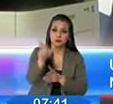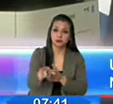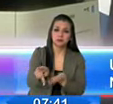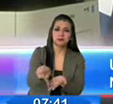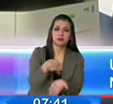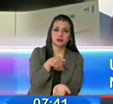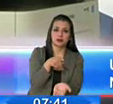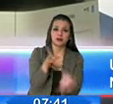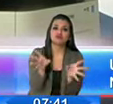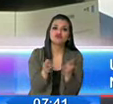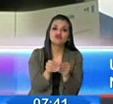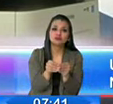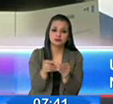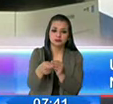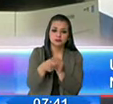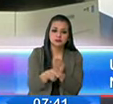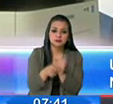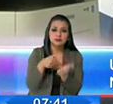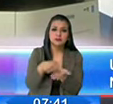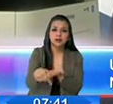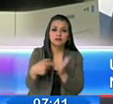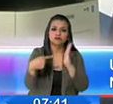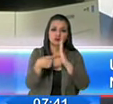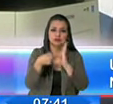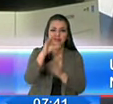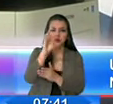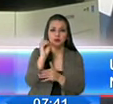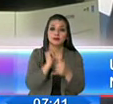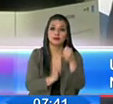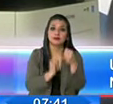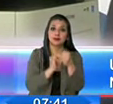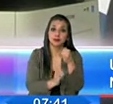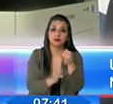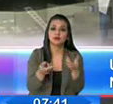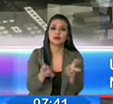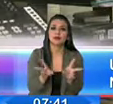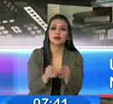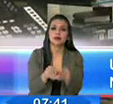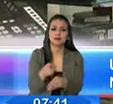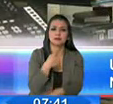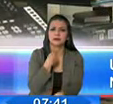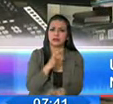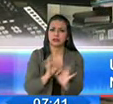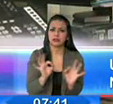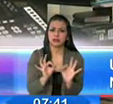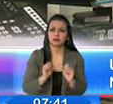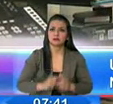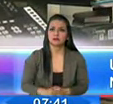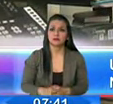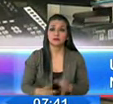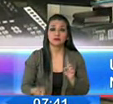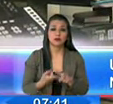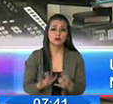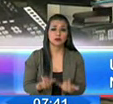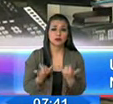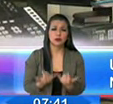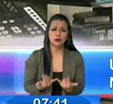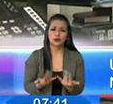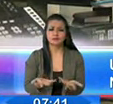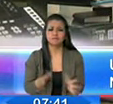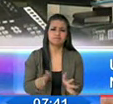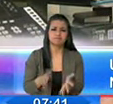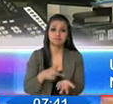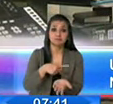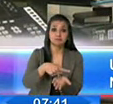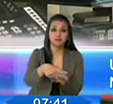va incluida en la liquidación de tributo de 50 centavos, o sea, no le afecta. Pudiera hablarte hasta el momento, es de lo que se ha